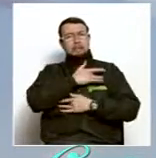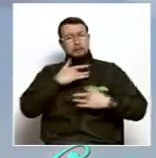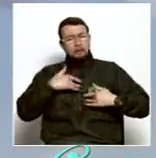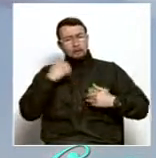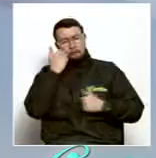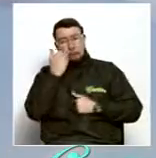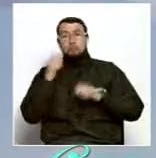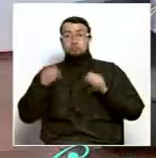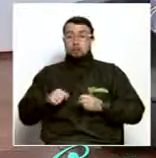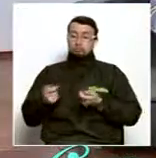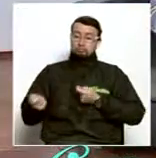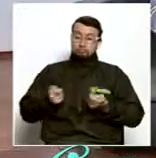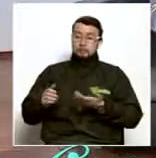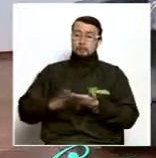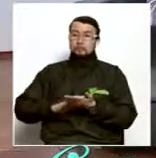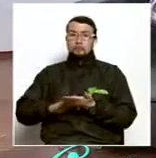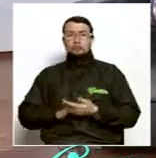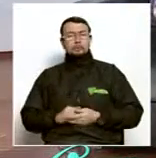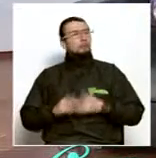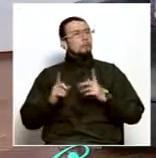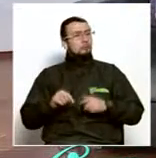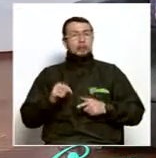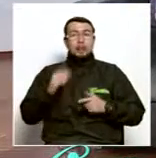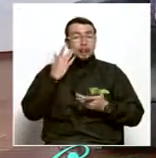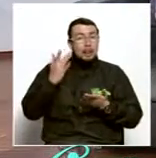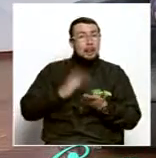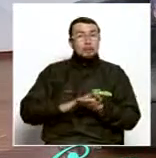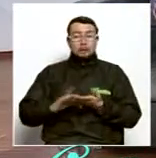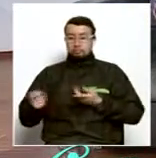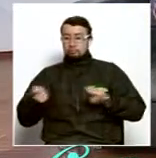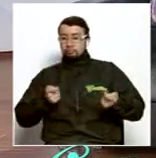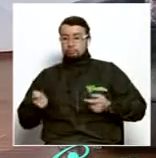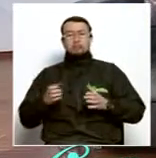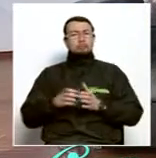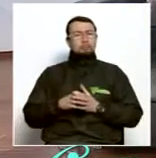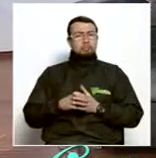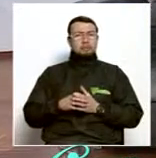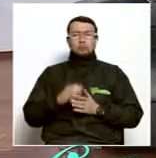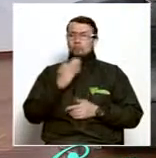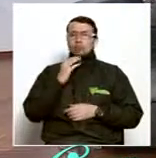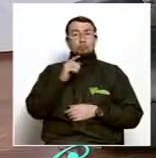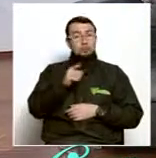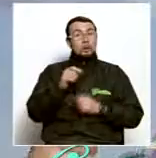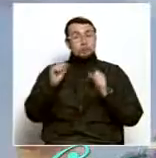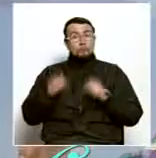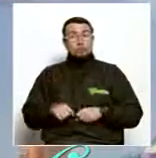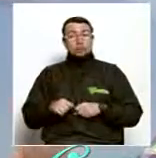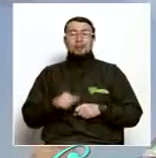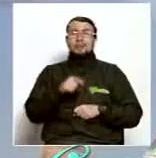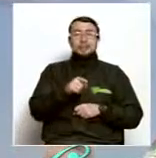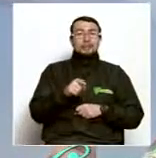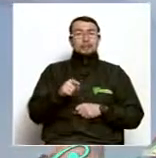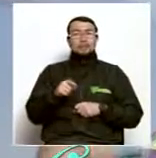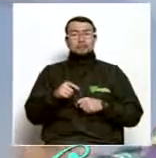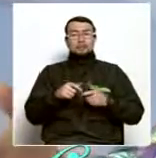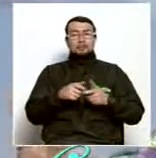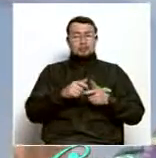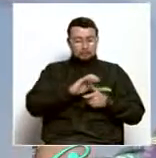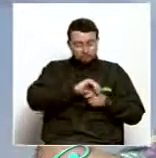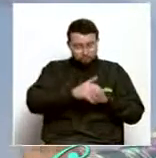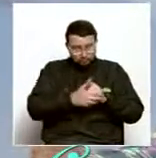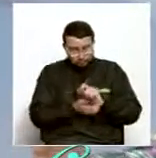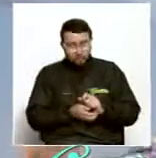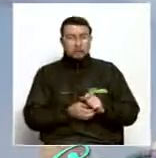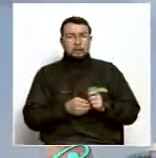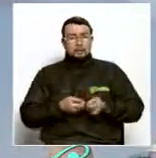producción limpia? Y la producción limpia, pues es que ustedes verán, pueden utilizar todas esas cáscaras que yo les dije y todos esos residuos